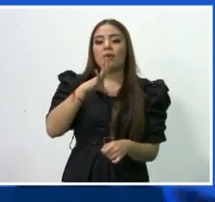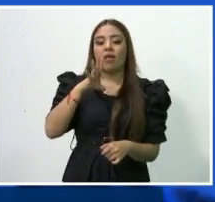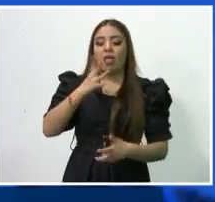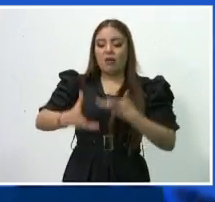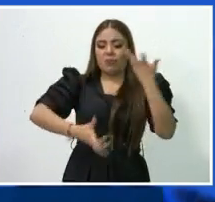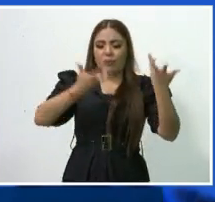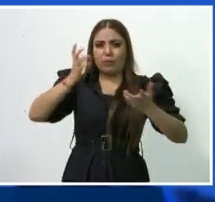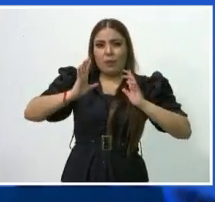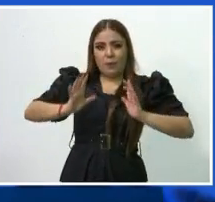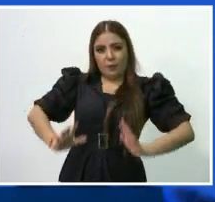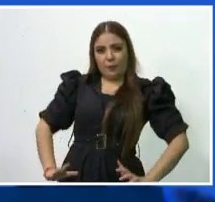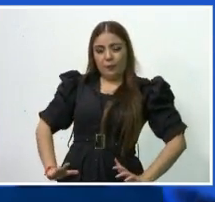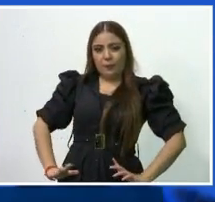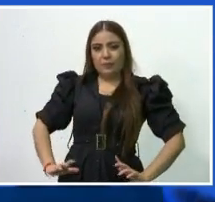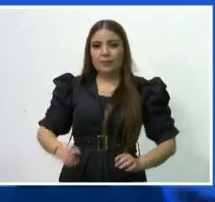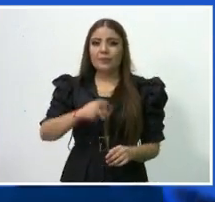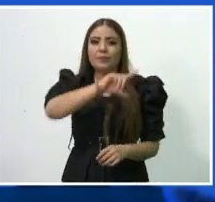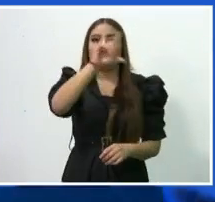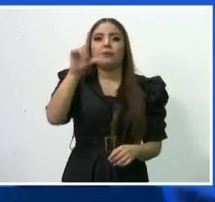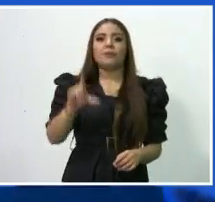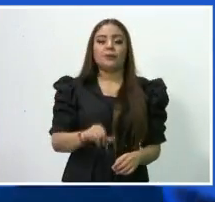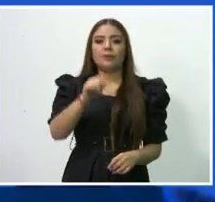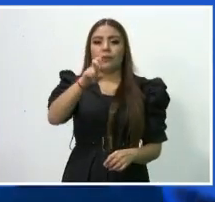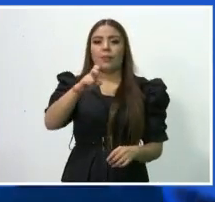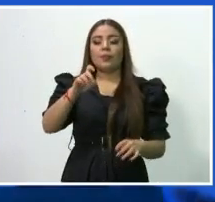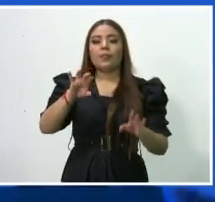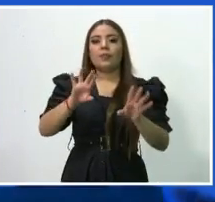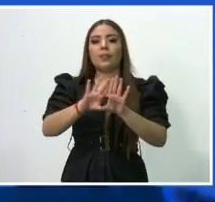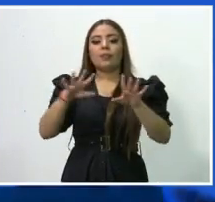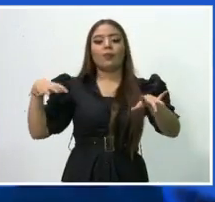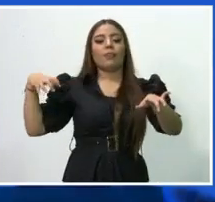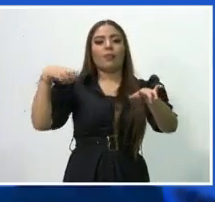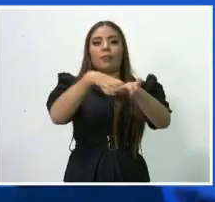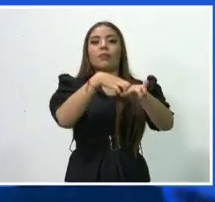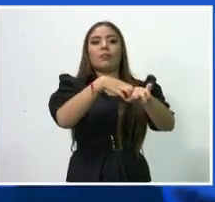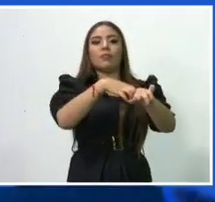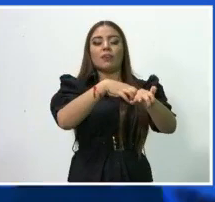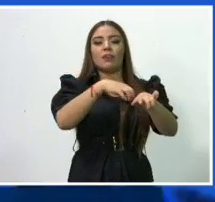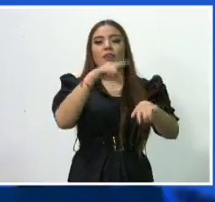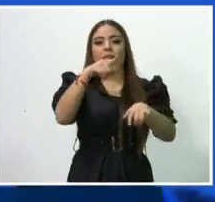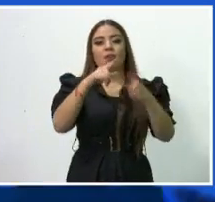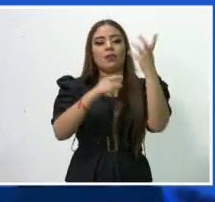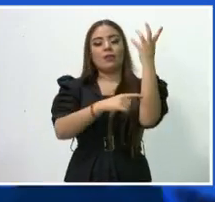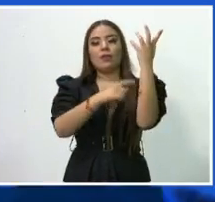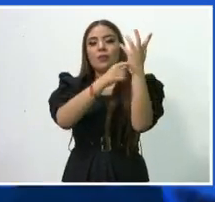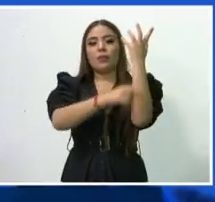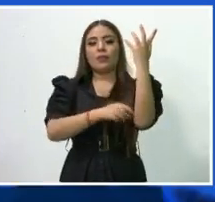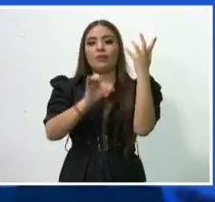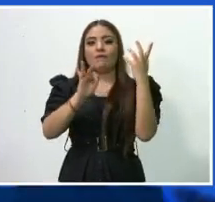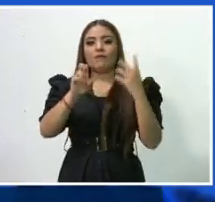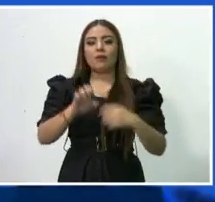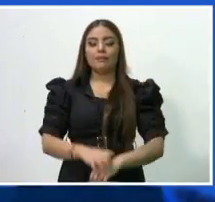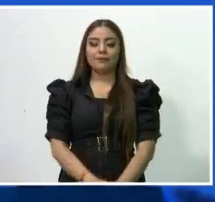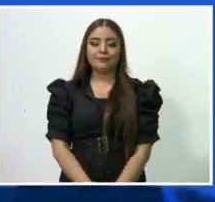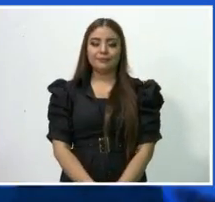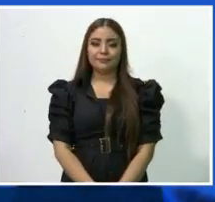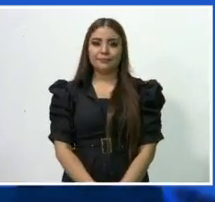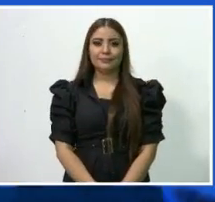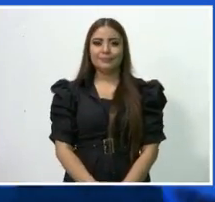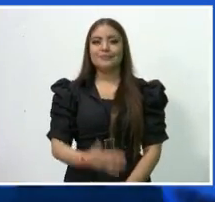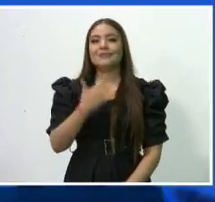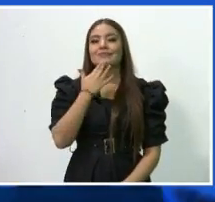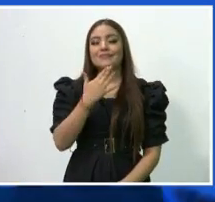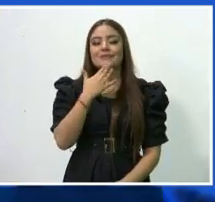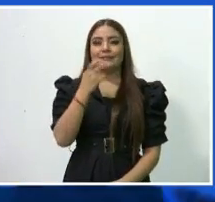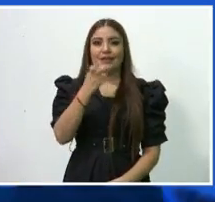quemaduras de primero y segundo grado luego de impactarse contra una estructura de la Comisión Federal de Electricidad Ángel muy